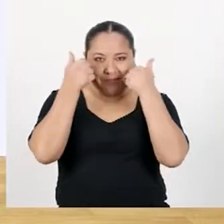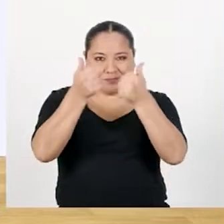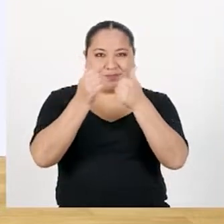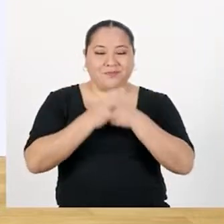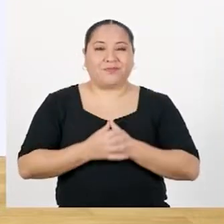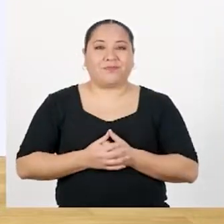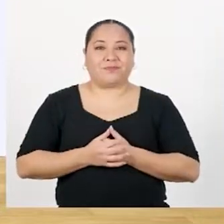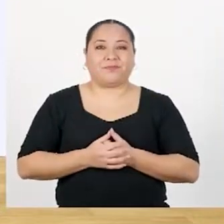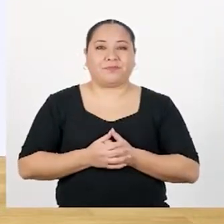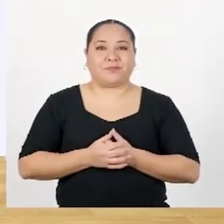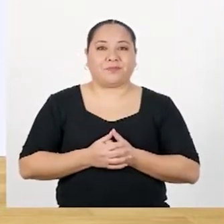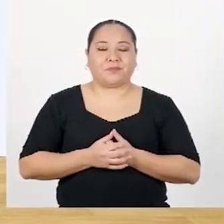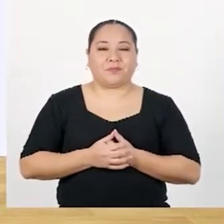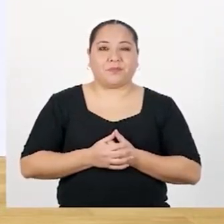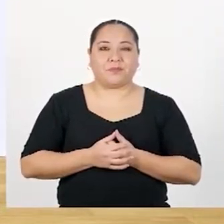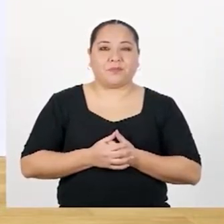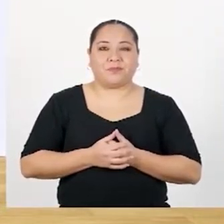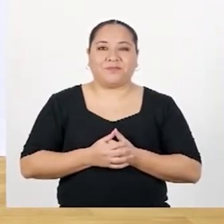Muy bien.